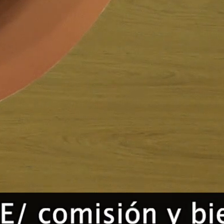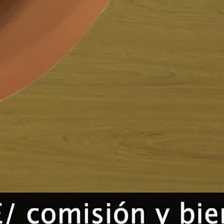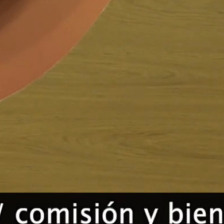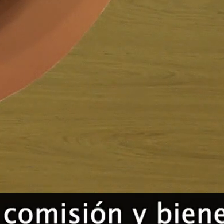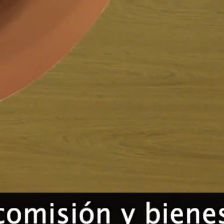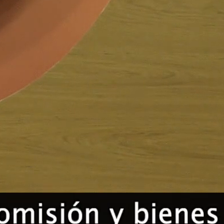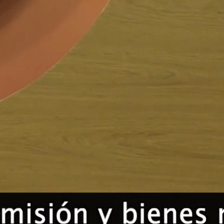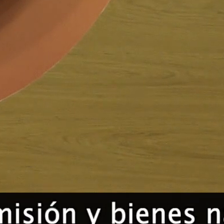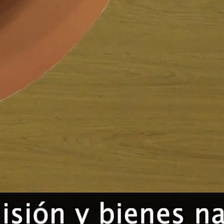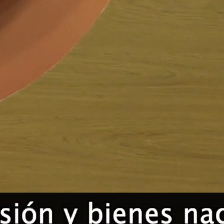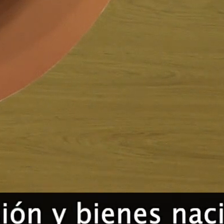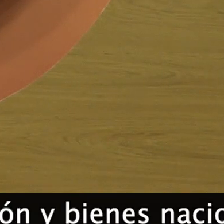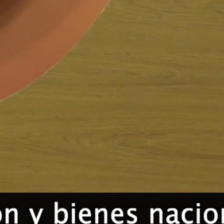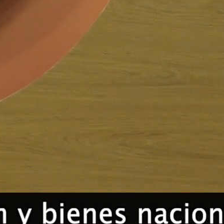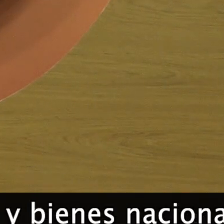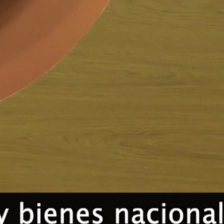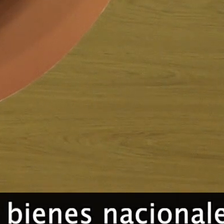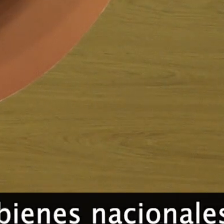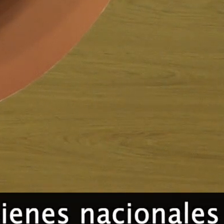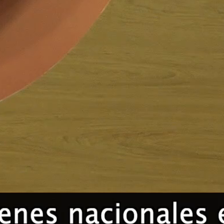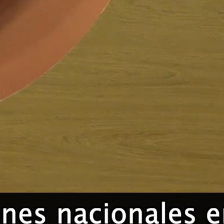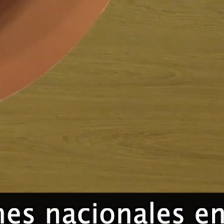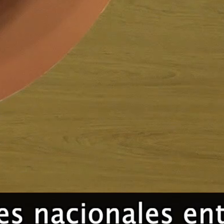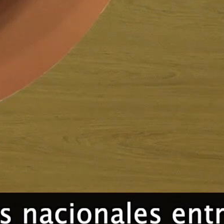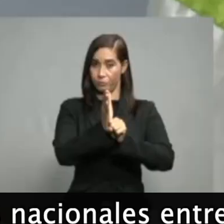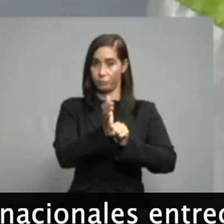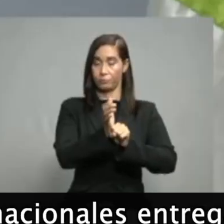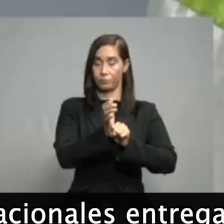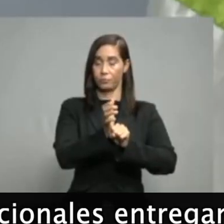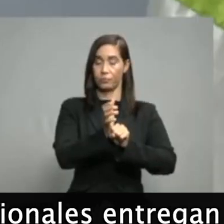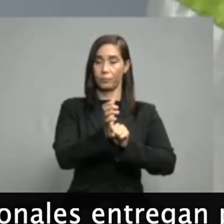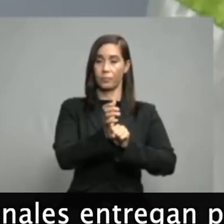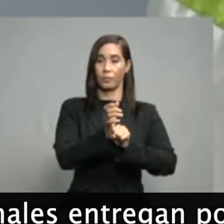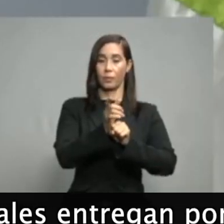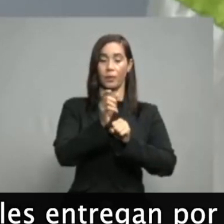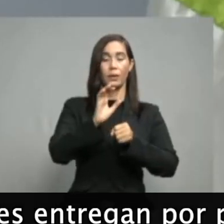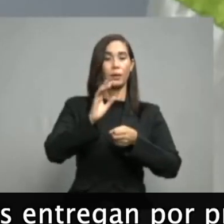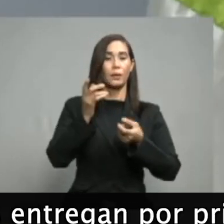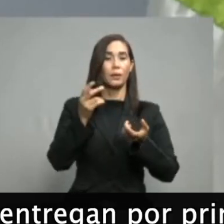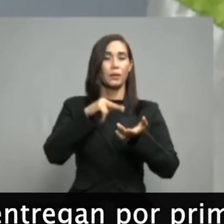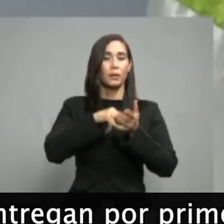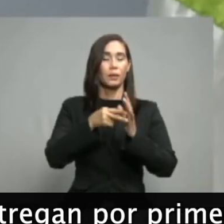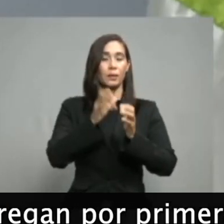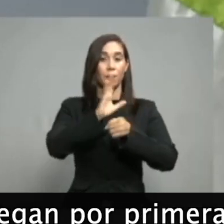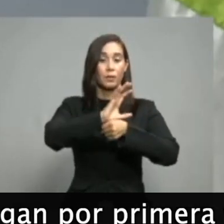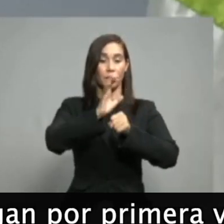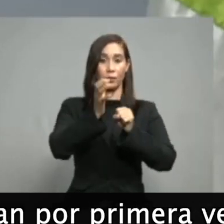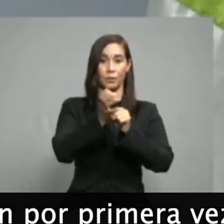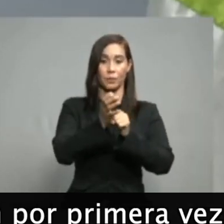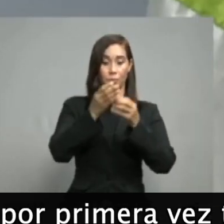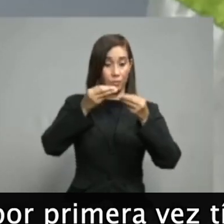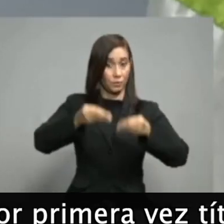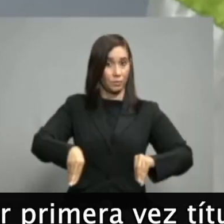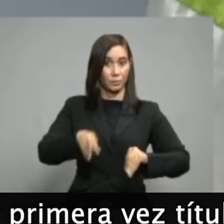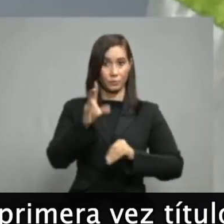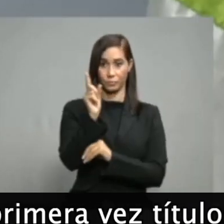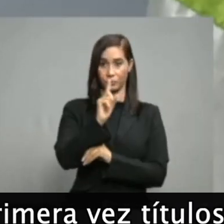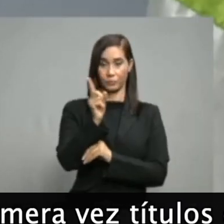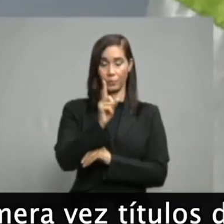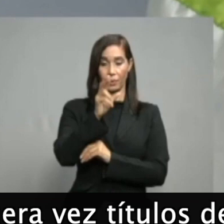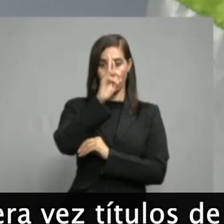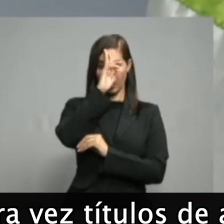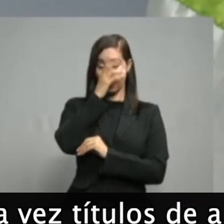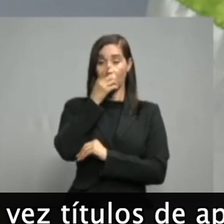medidas estrictas para evitar el contagio. Veamos. El COVID-19 no ha desaparecido de la